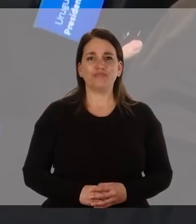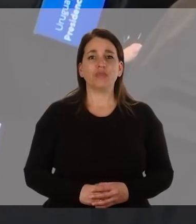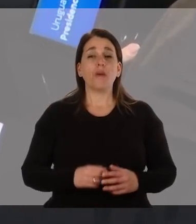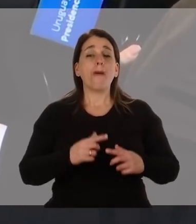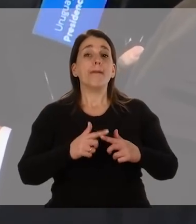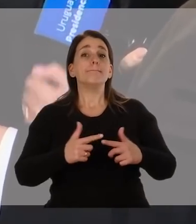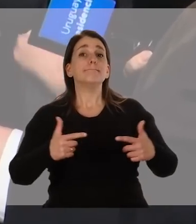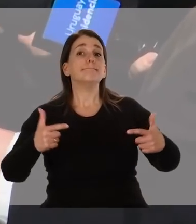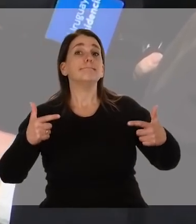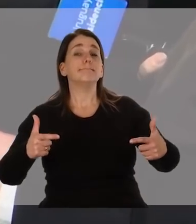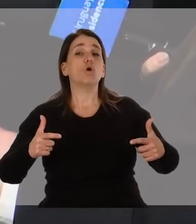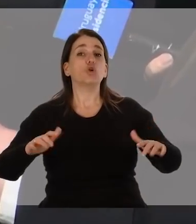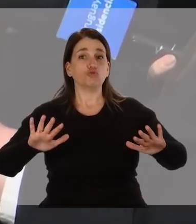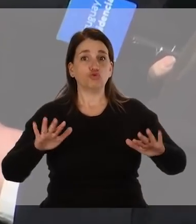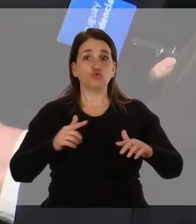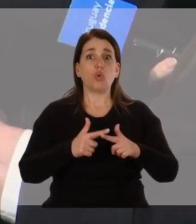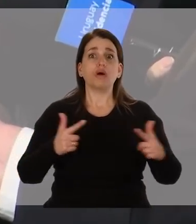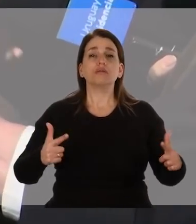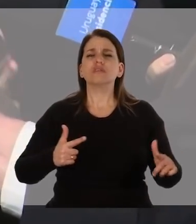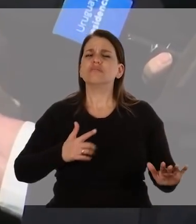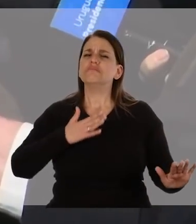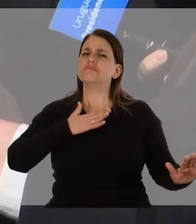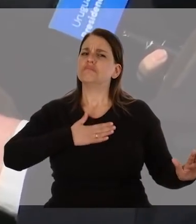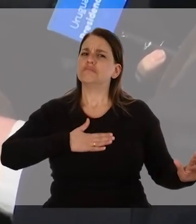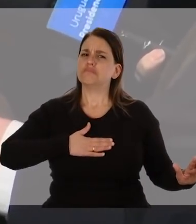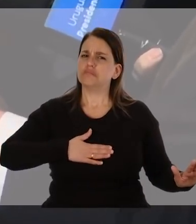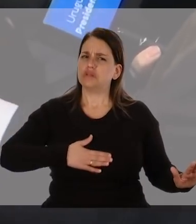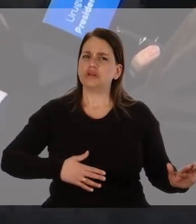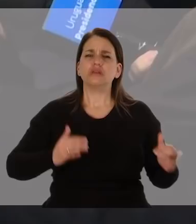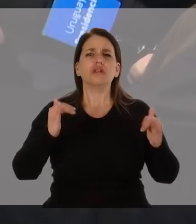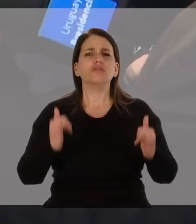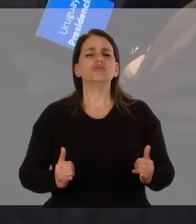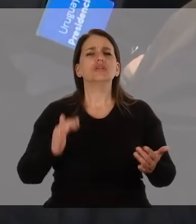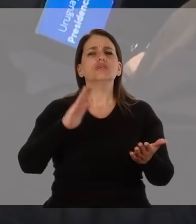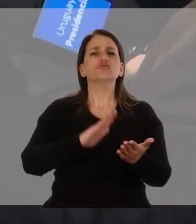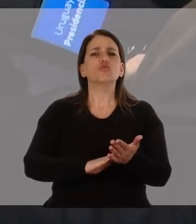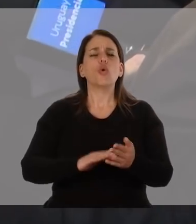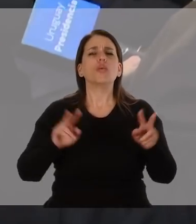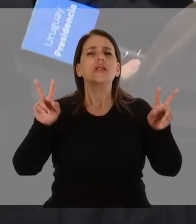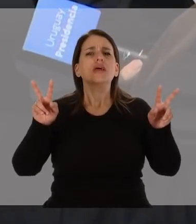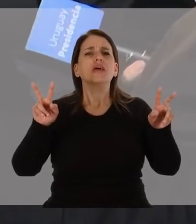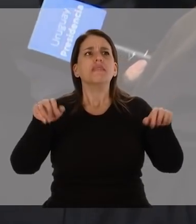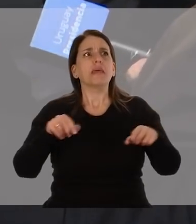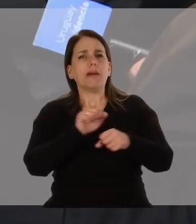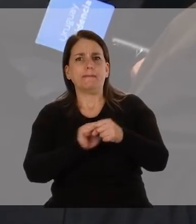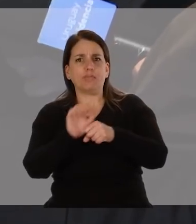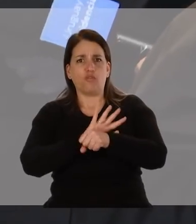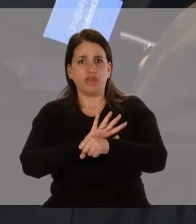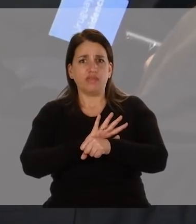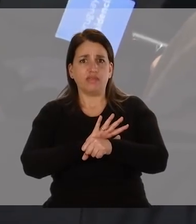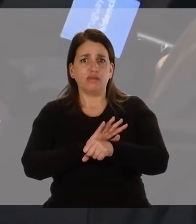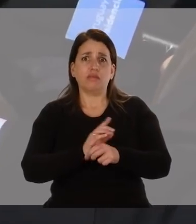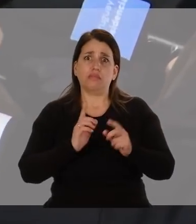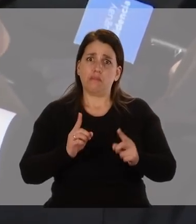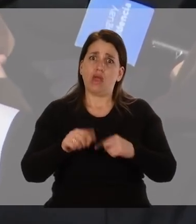Por suerte, con una tranquilidad un poquito mayor en cuanto a la